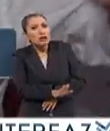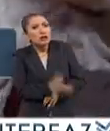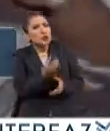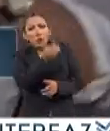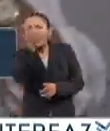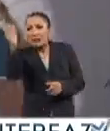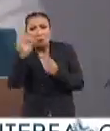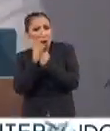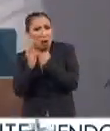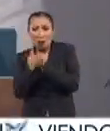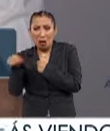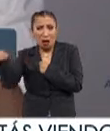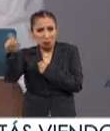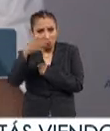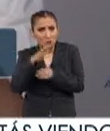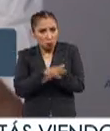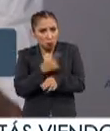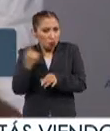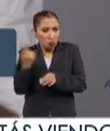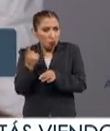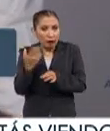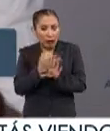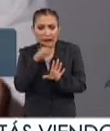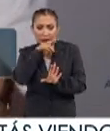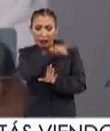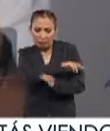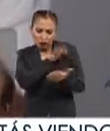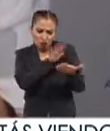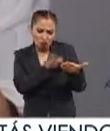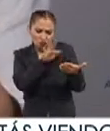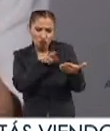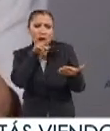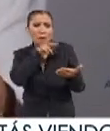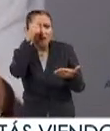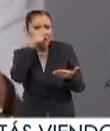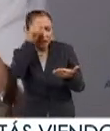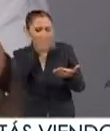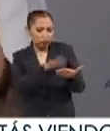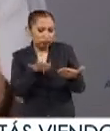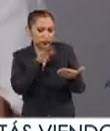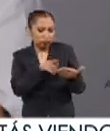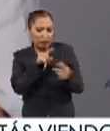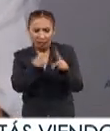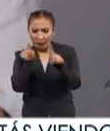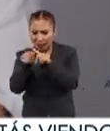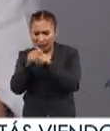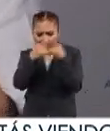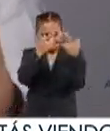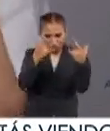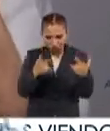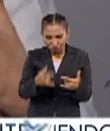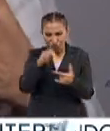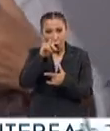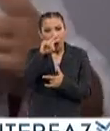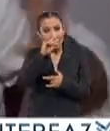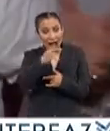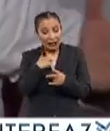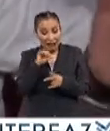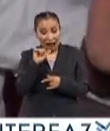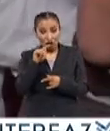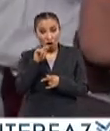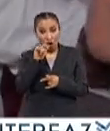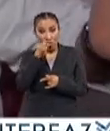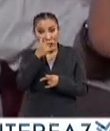En cualquier país, porque es muy rápido, muy ágil, muy diverso también, y hacer una antología